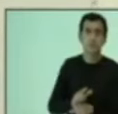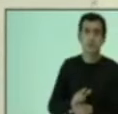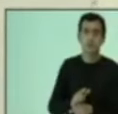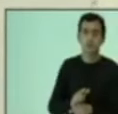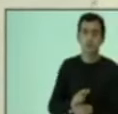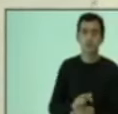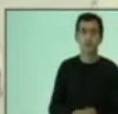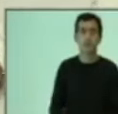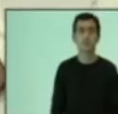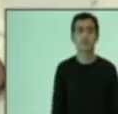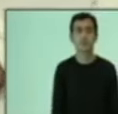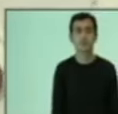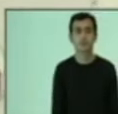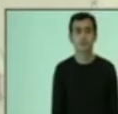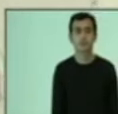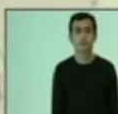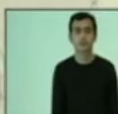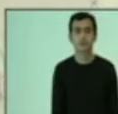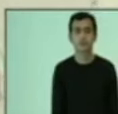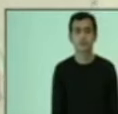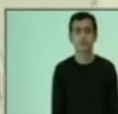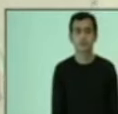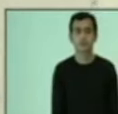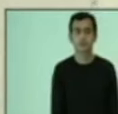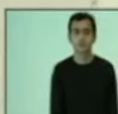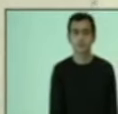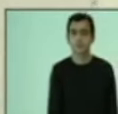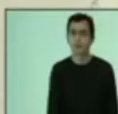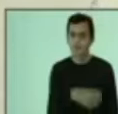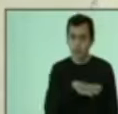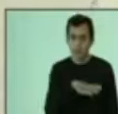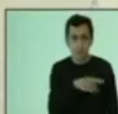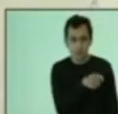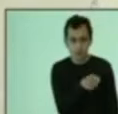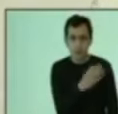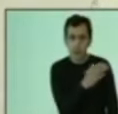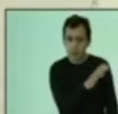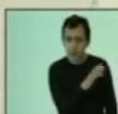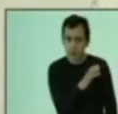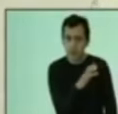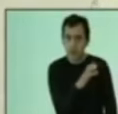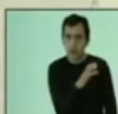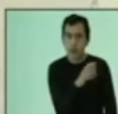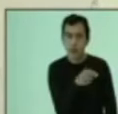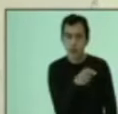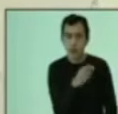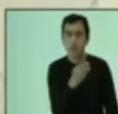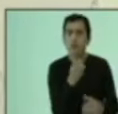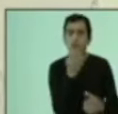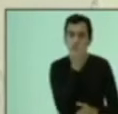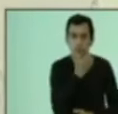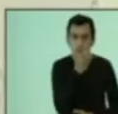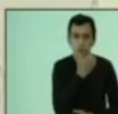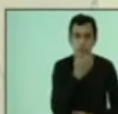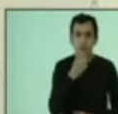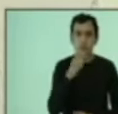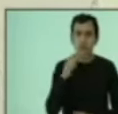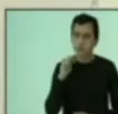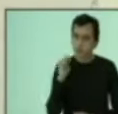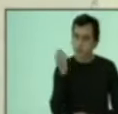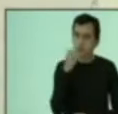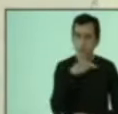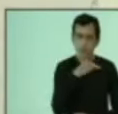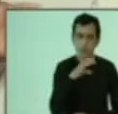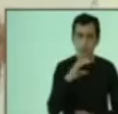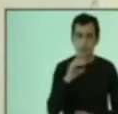Tenemos también la prioridad de tener un campus del Tecnológico de Poza Rica en Coatzintla. Tenemos que